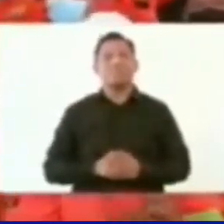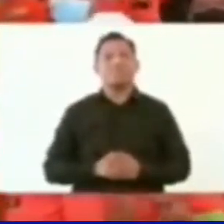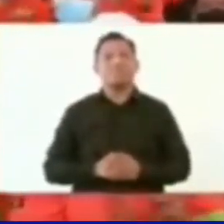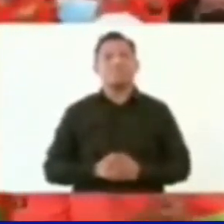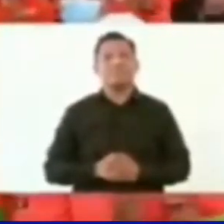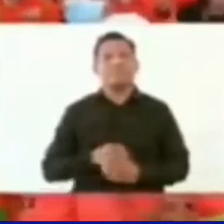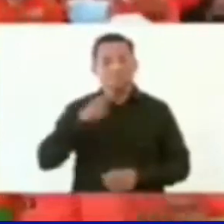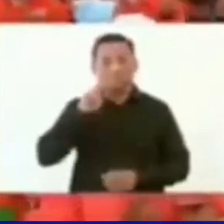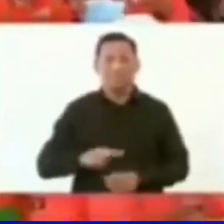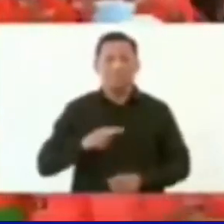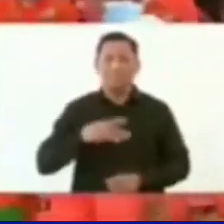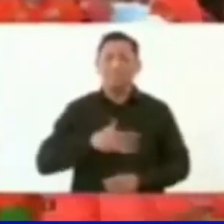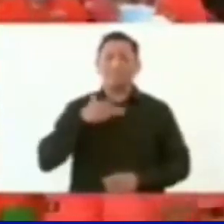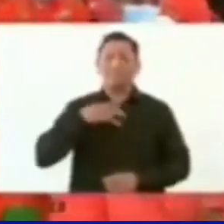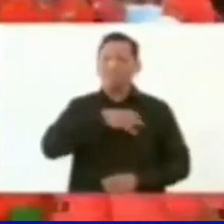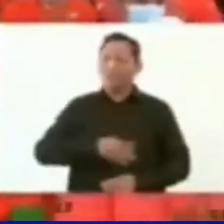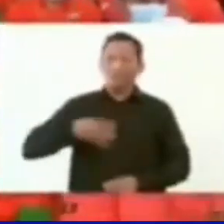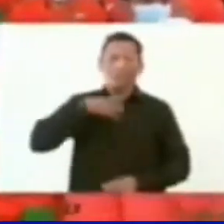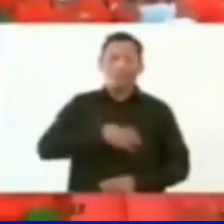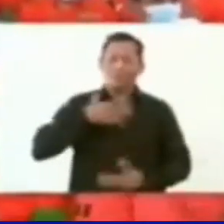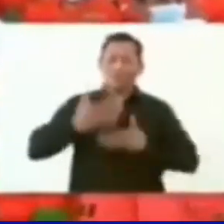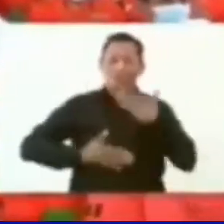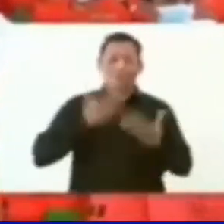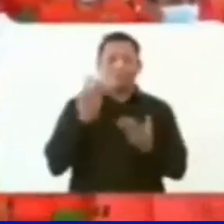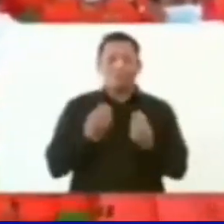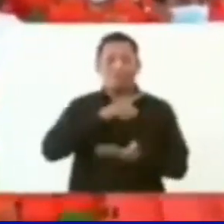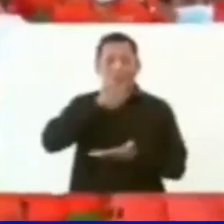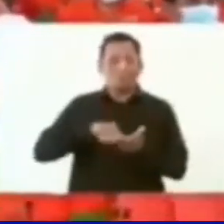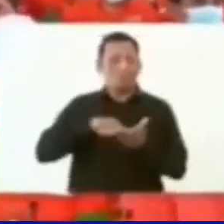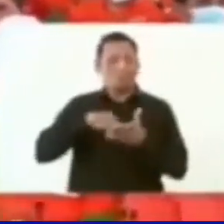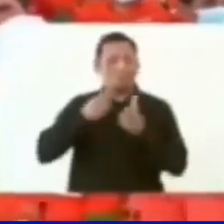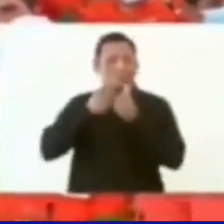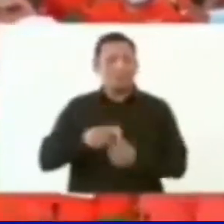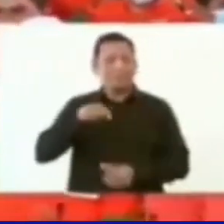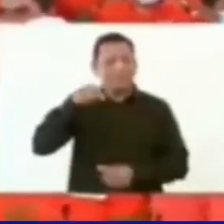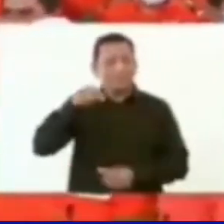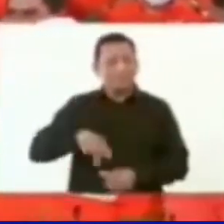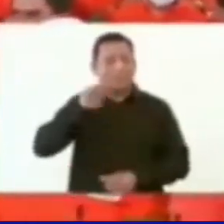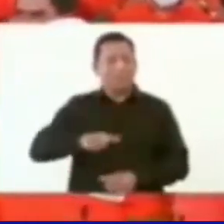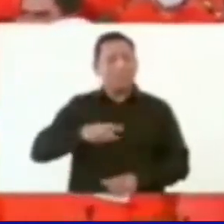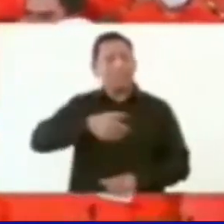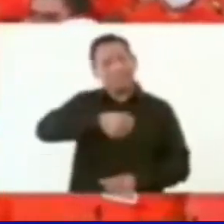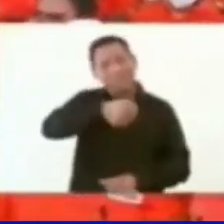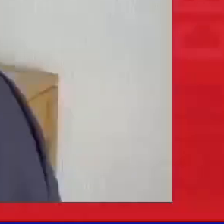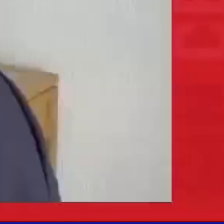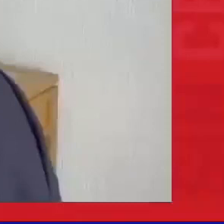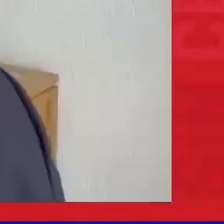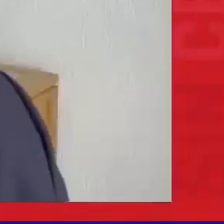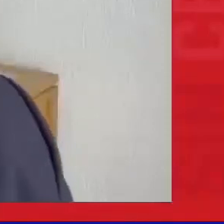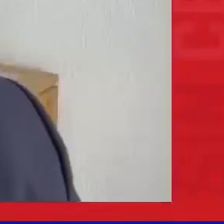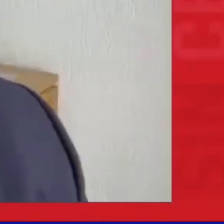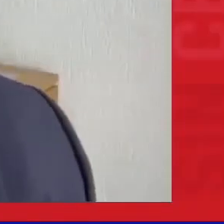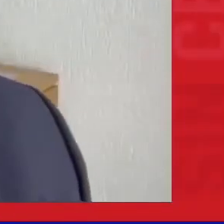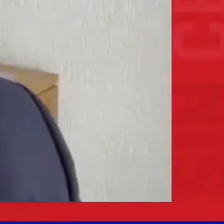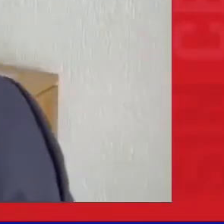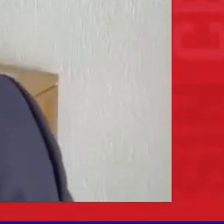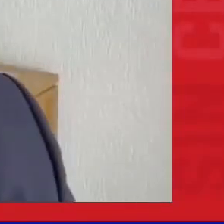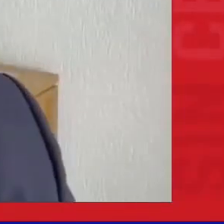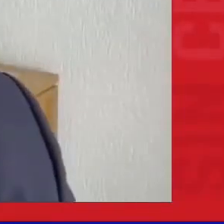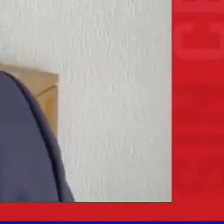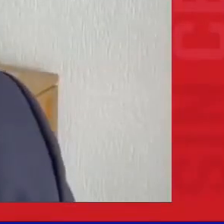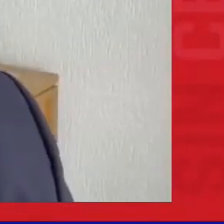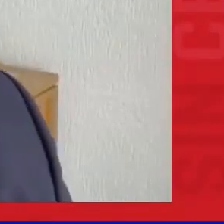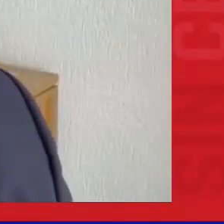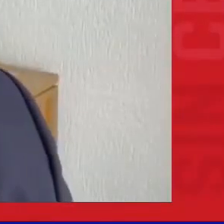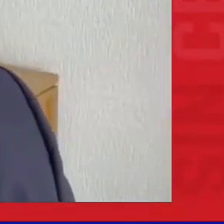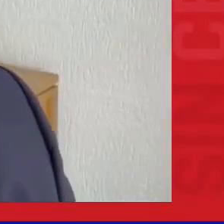Y que estamos muy contentos de estar aquí. Del presidente, mi querido